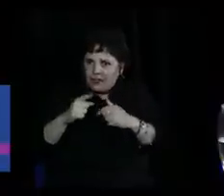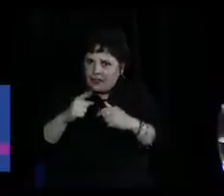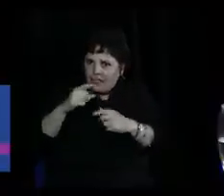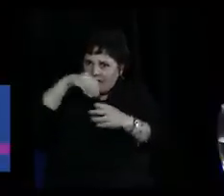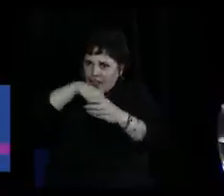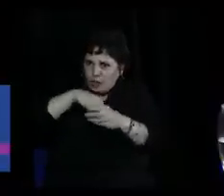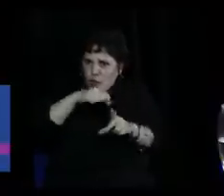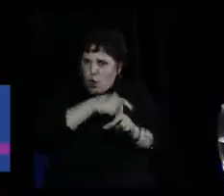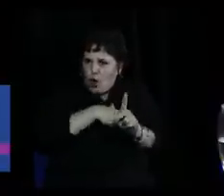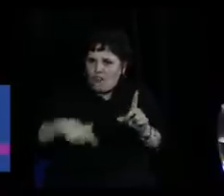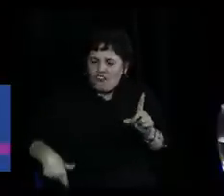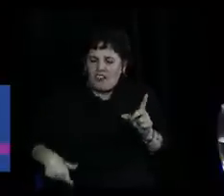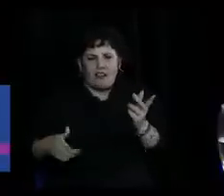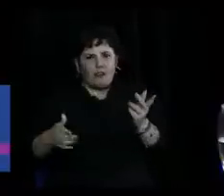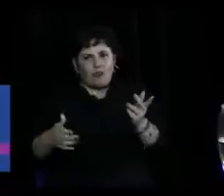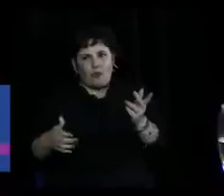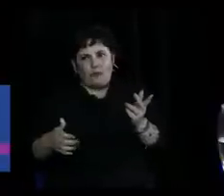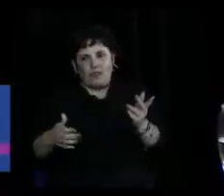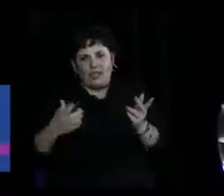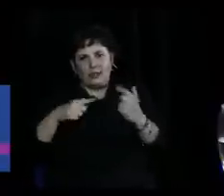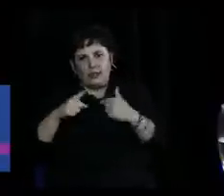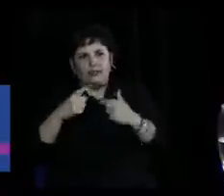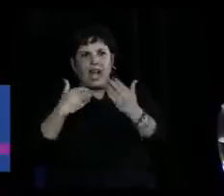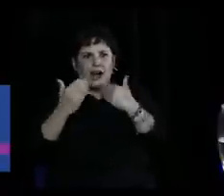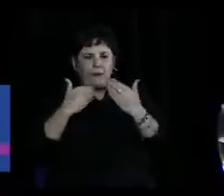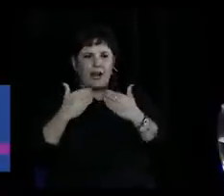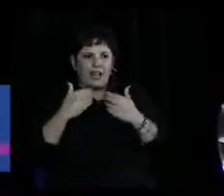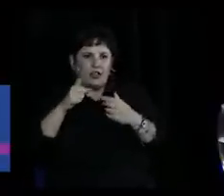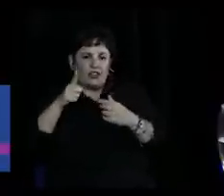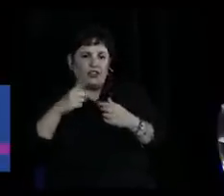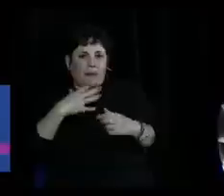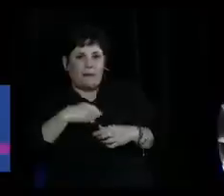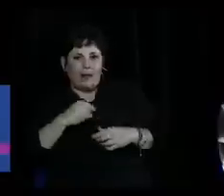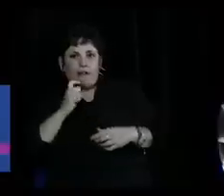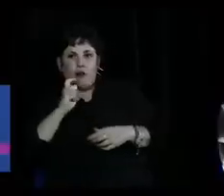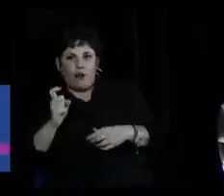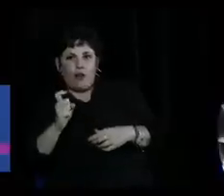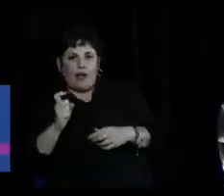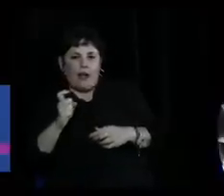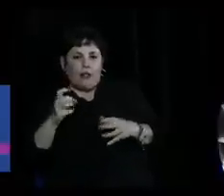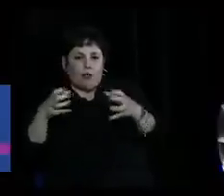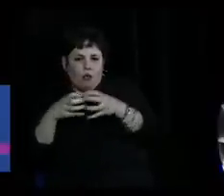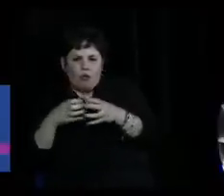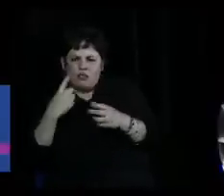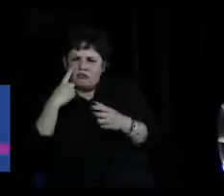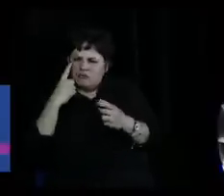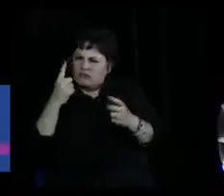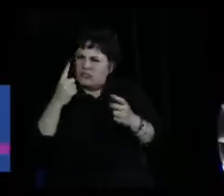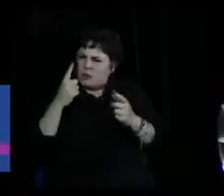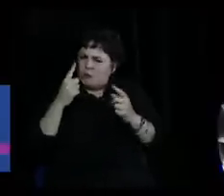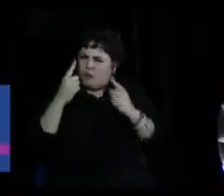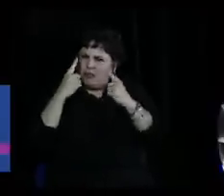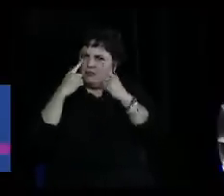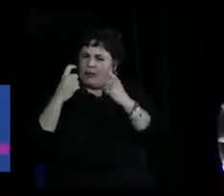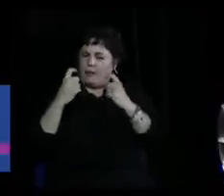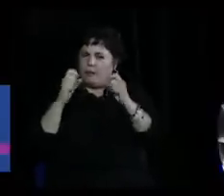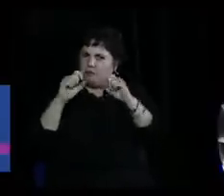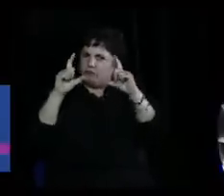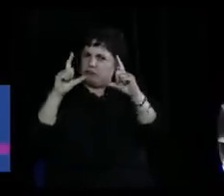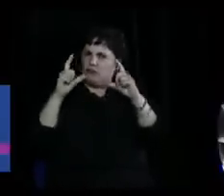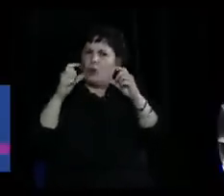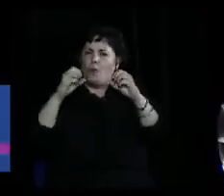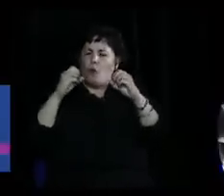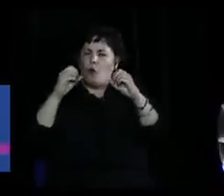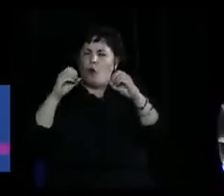parte del gobierno. Yo estoy hablando del oficialismo. Entonces me parece que es muy llamativo eso. Y sí, me parece